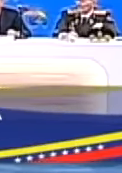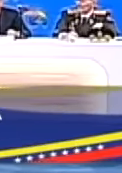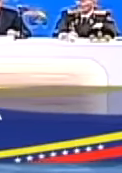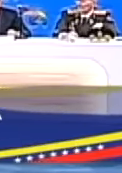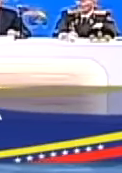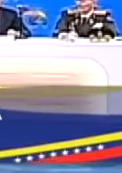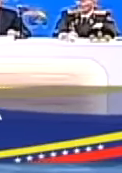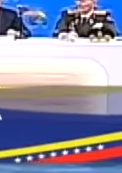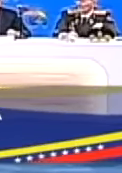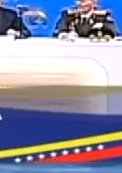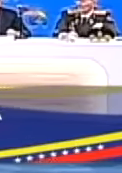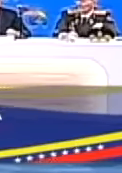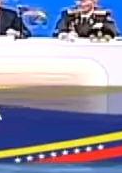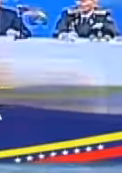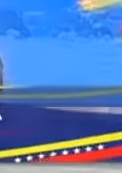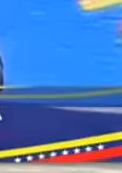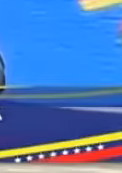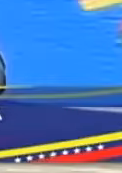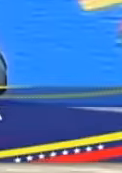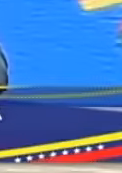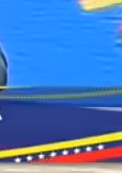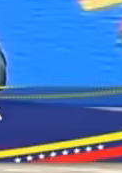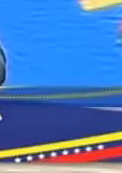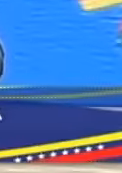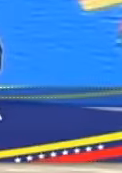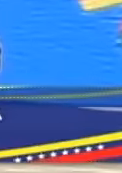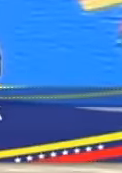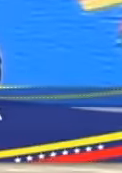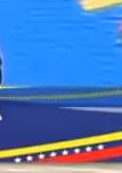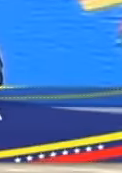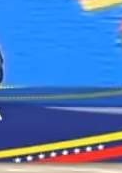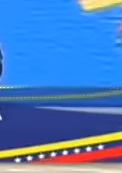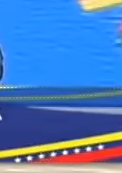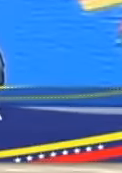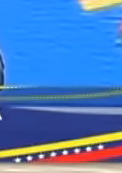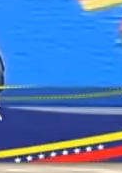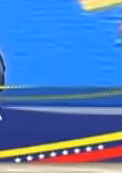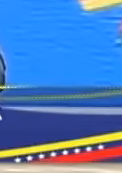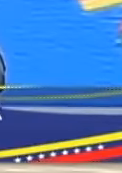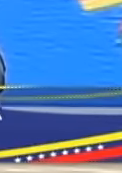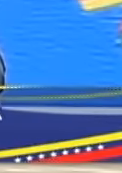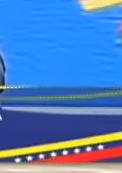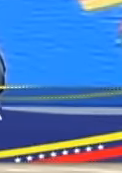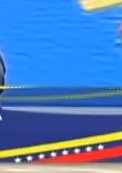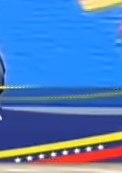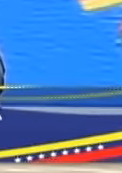profesor Germán Escarrá, por favor, es en este periodo que se establece